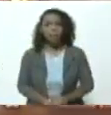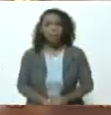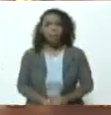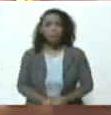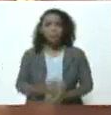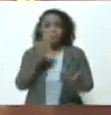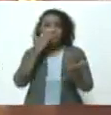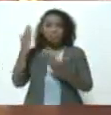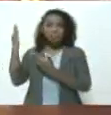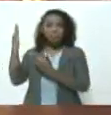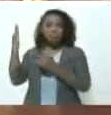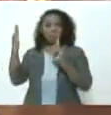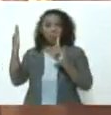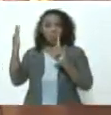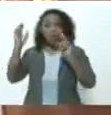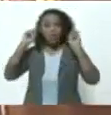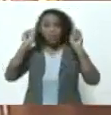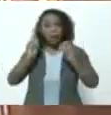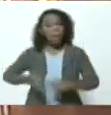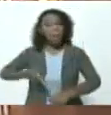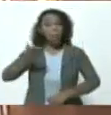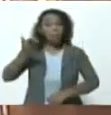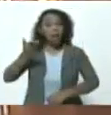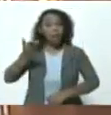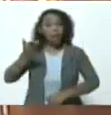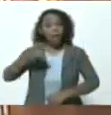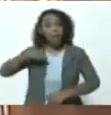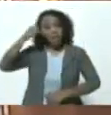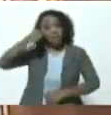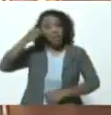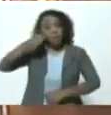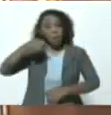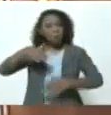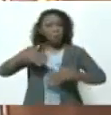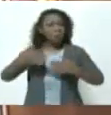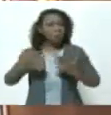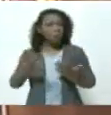Fíjate, uno de los retos de la serie es que